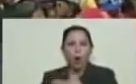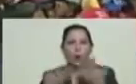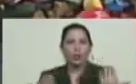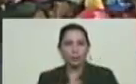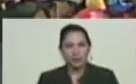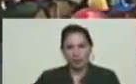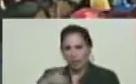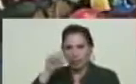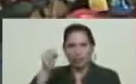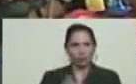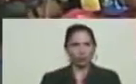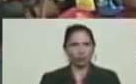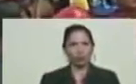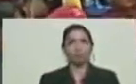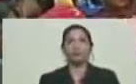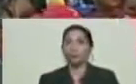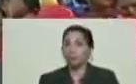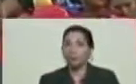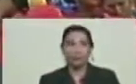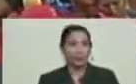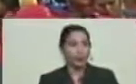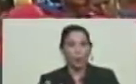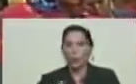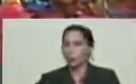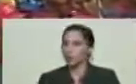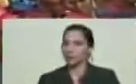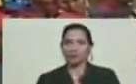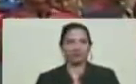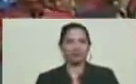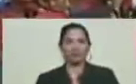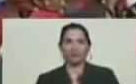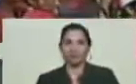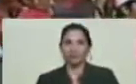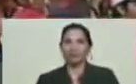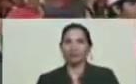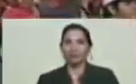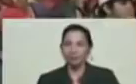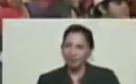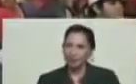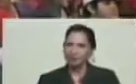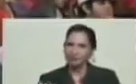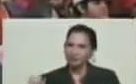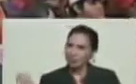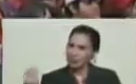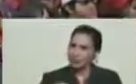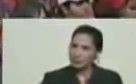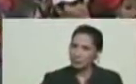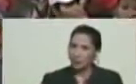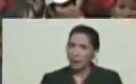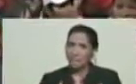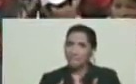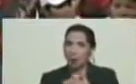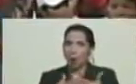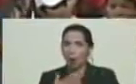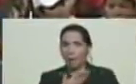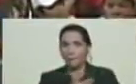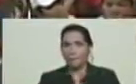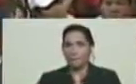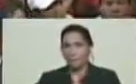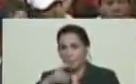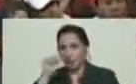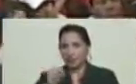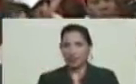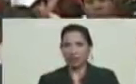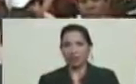será frustrado todas las veces que lo intente. Pero también, más allá del magnicidio, hay que decir que es un acto terrorista